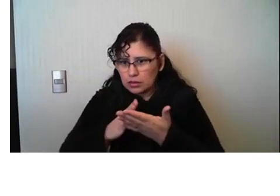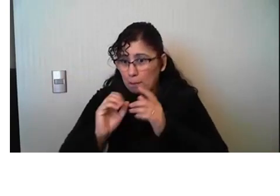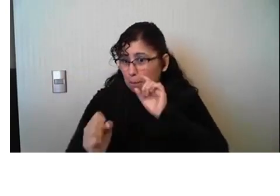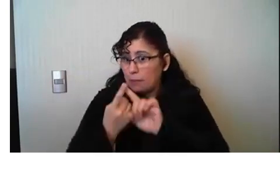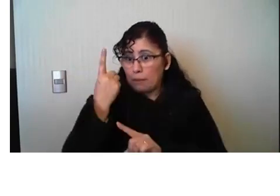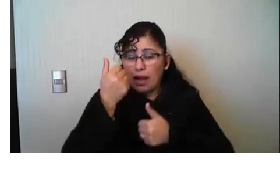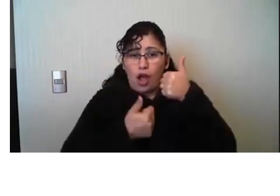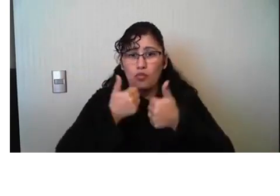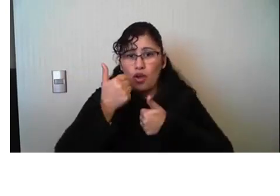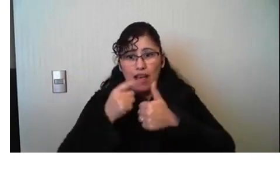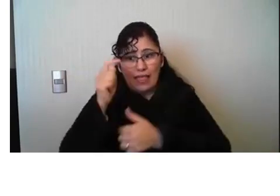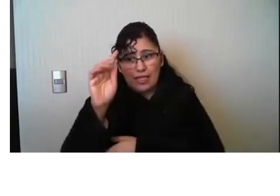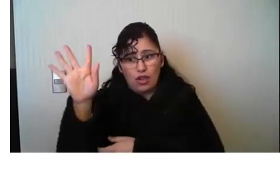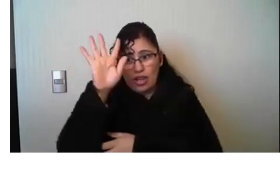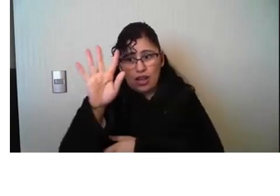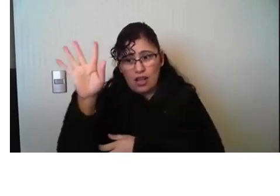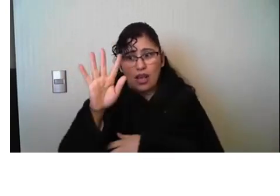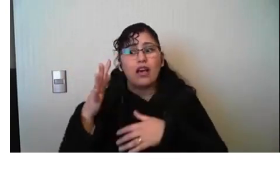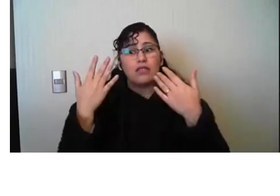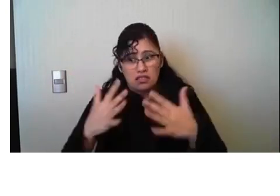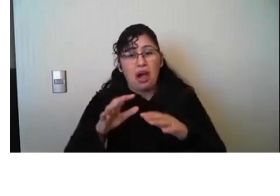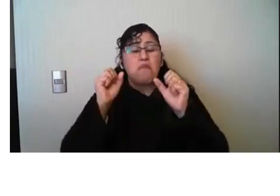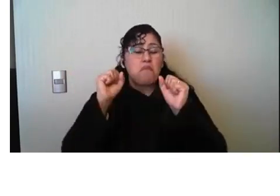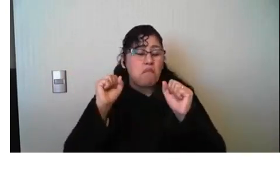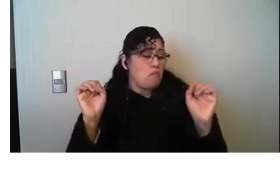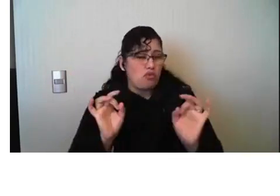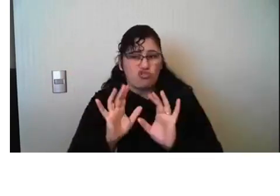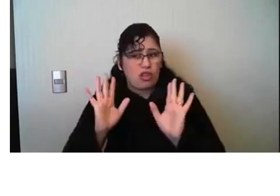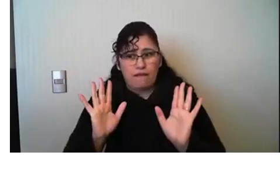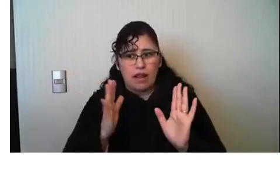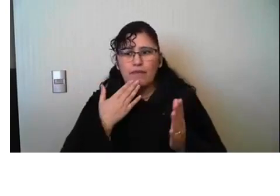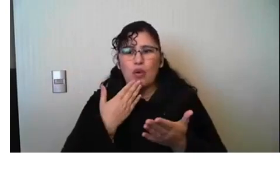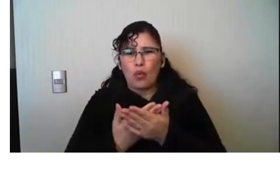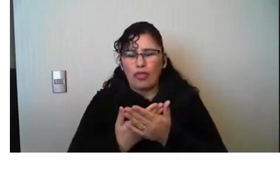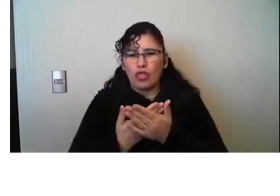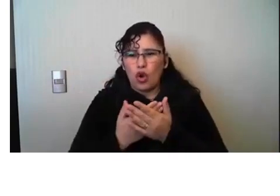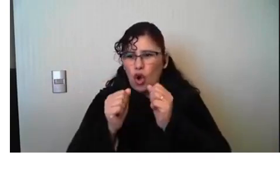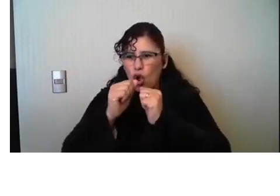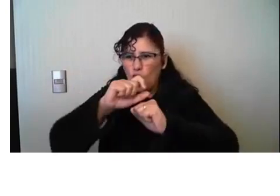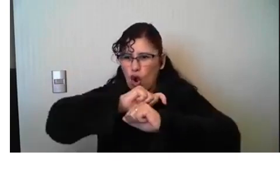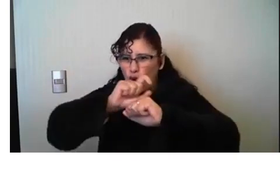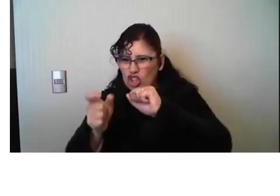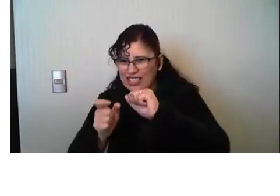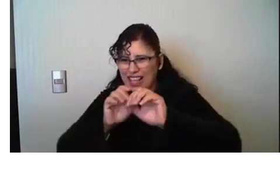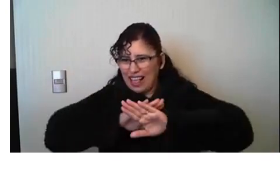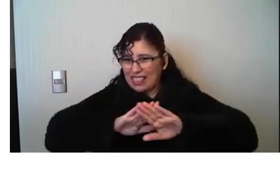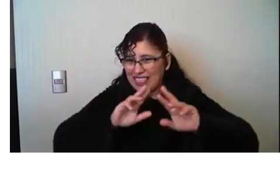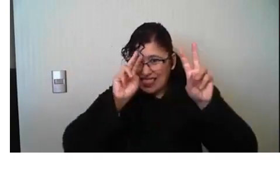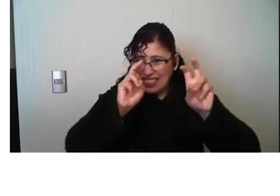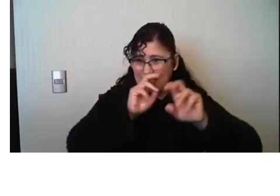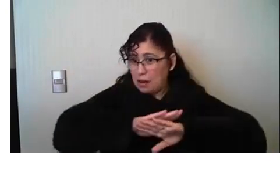prueba teórica de la unidad, ¿ya? Cuando terminemos con corteza cerebral. Y eso probablemente